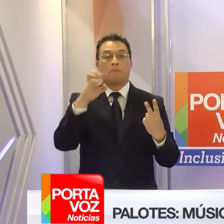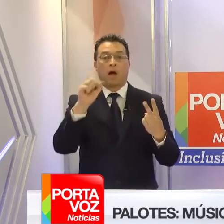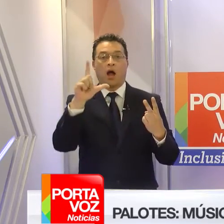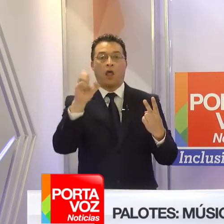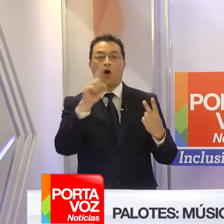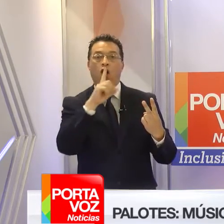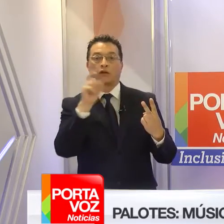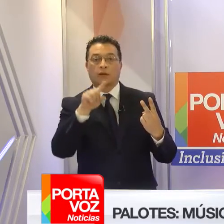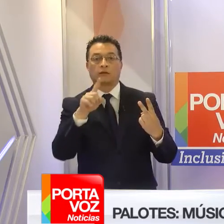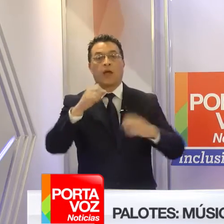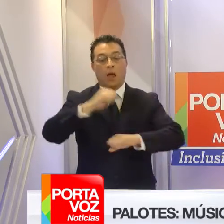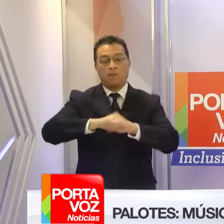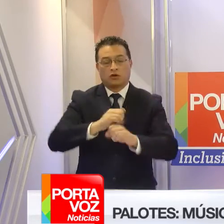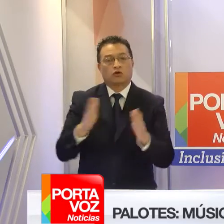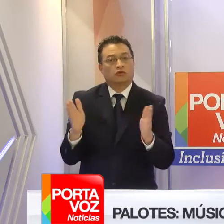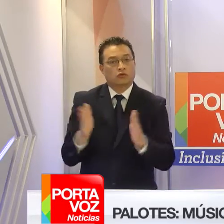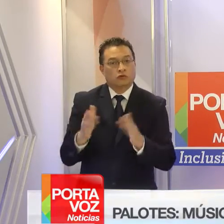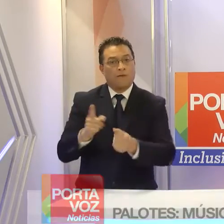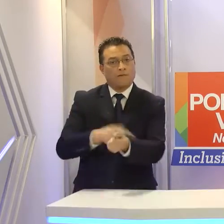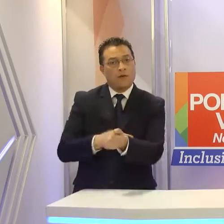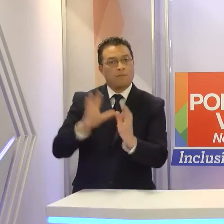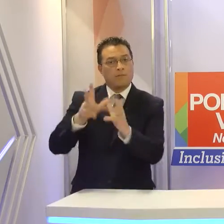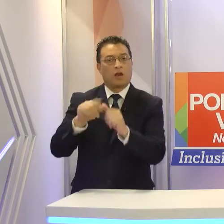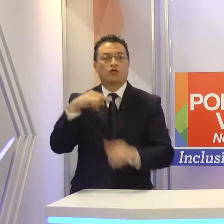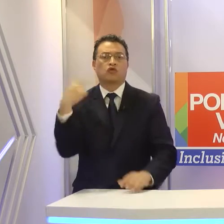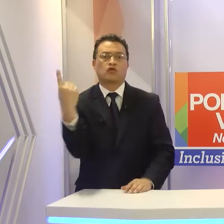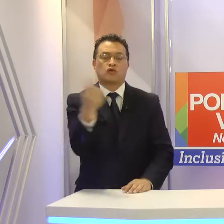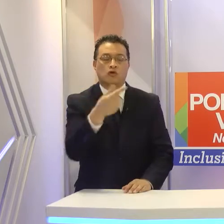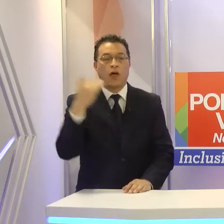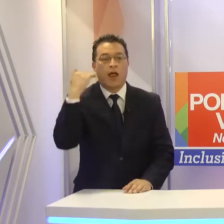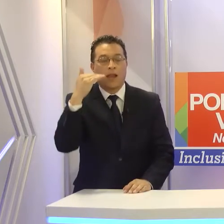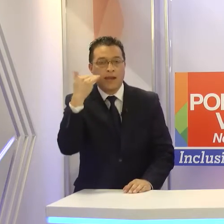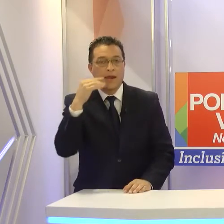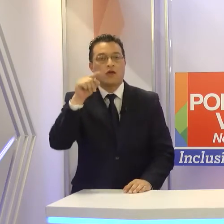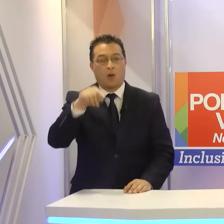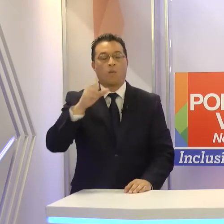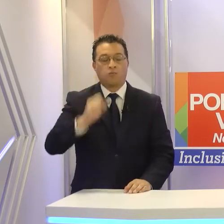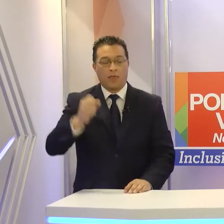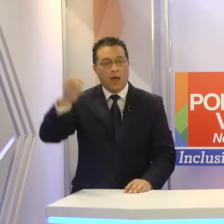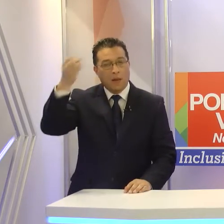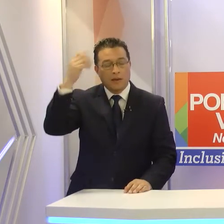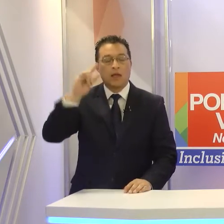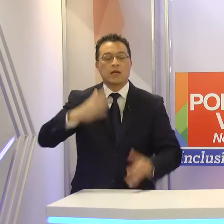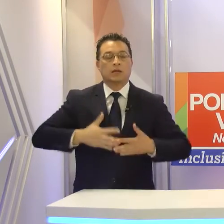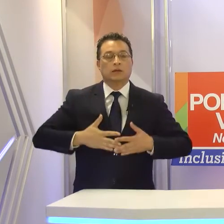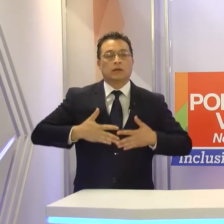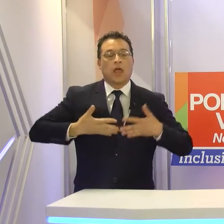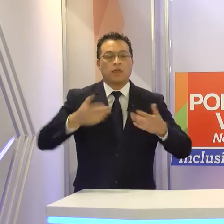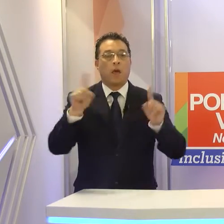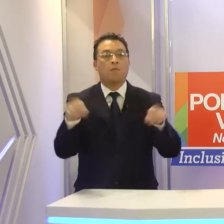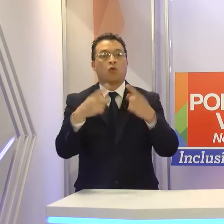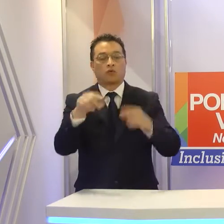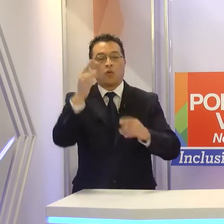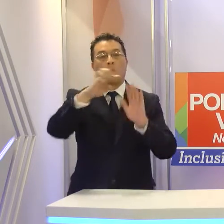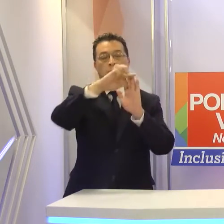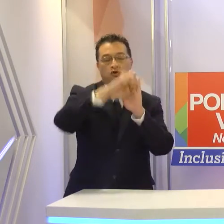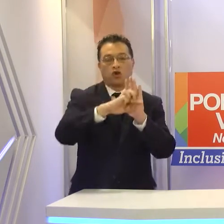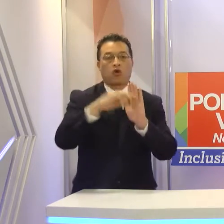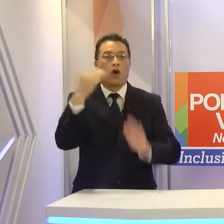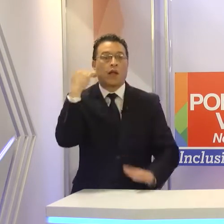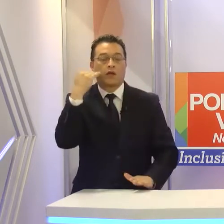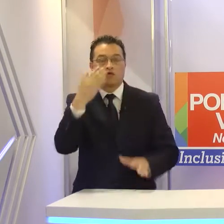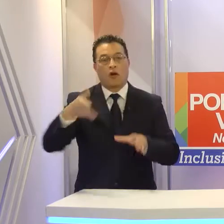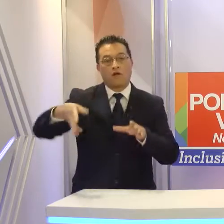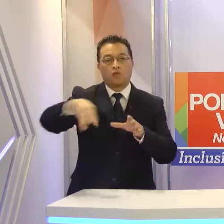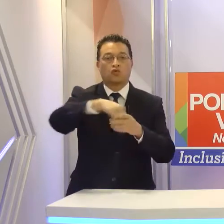una microempresa familiar con la intención de que todos los niños puedan aprender y sentir la música a través de un proyecto infantil e